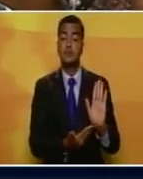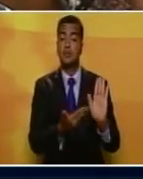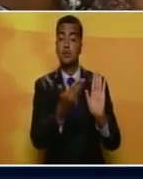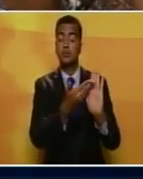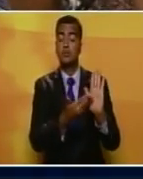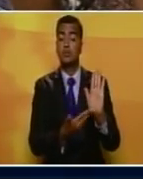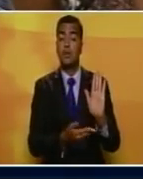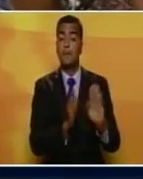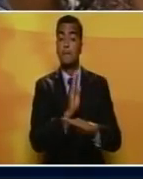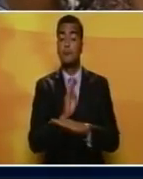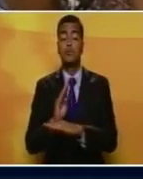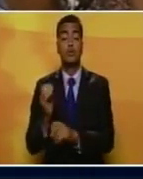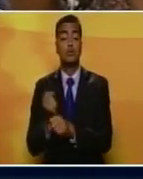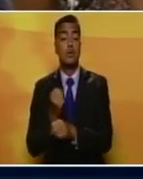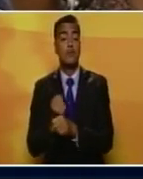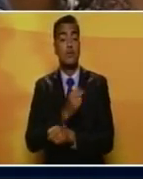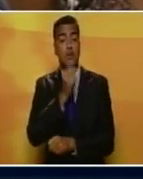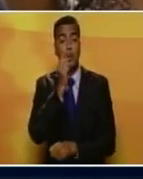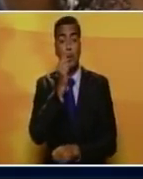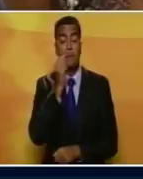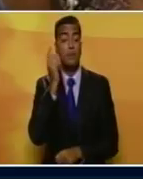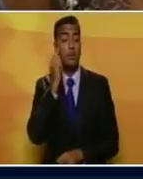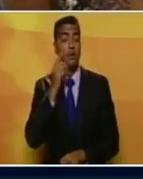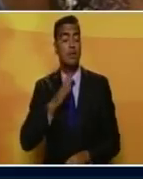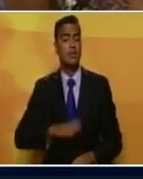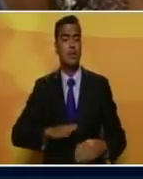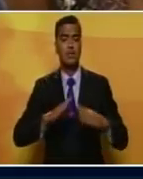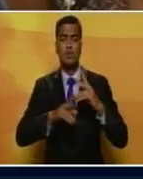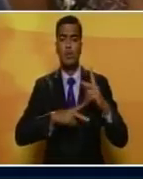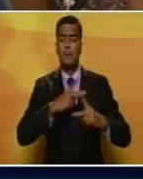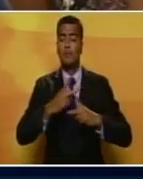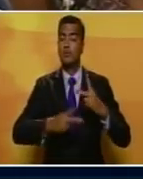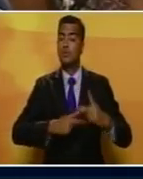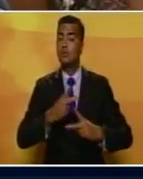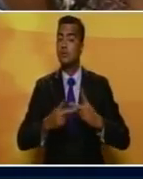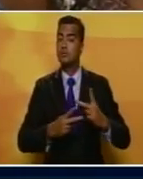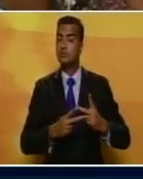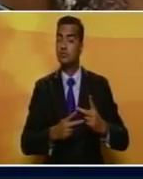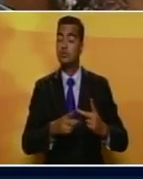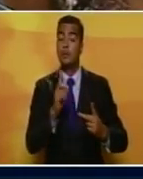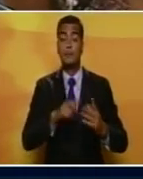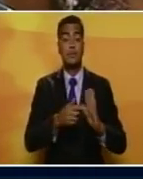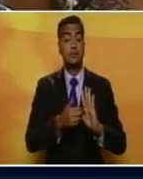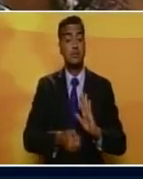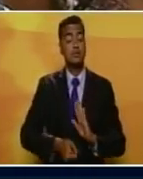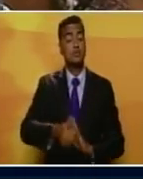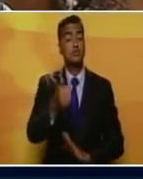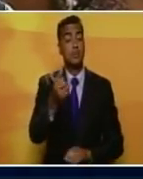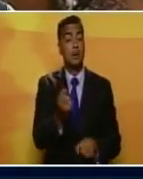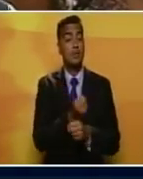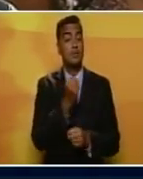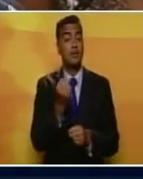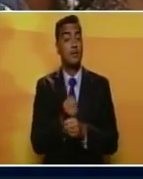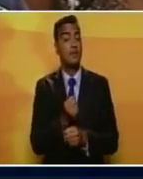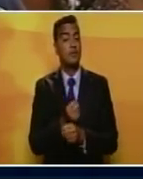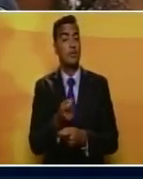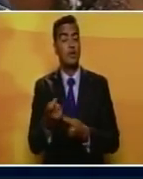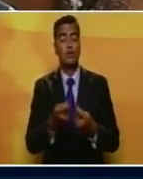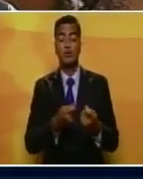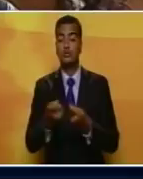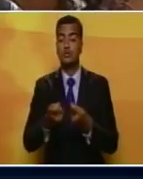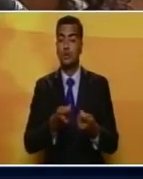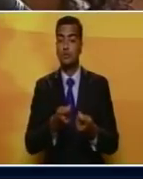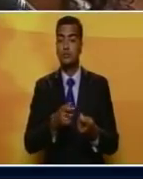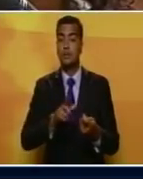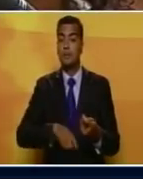rango constitucional, tendrán como responsabilidad primordial el seguimiento y control de lo que ocurre en las empresas. Logramos establecer aquí